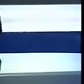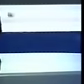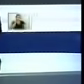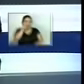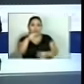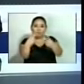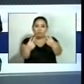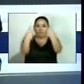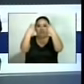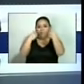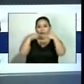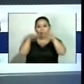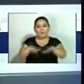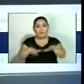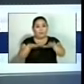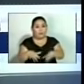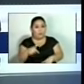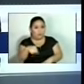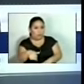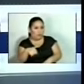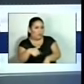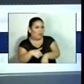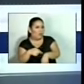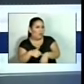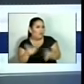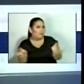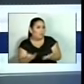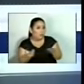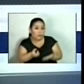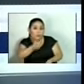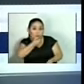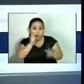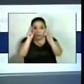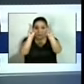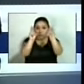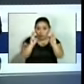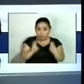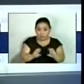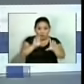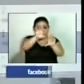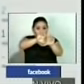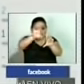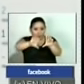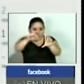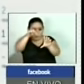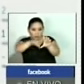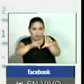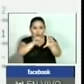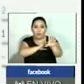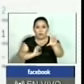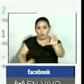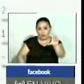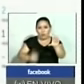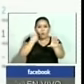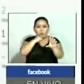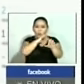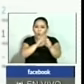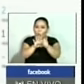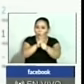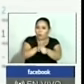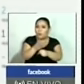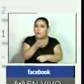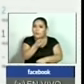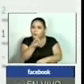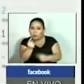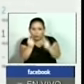Gracias por continuar informándose con Noticiero Hechos. A esta hora vamos a revisar las estadísticas de casos de coronavirus en El Salvador. Los datos que